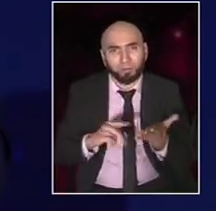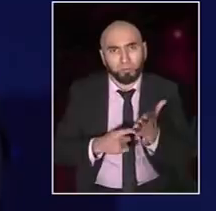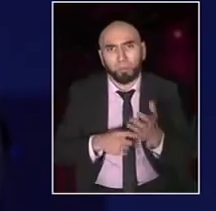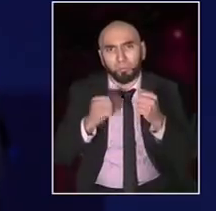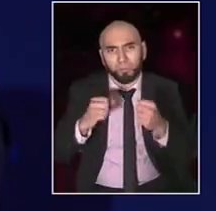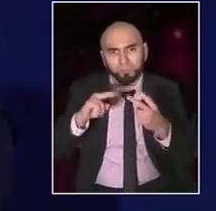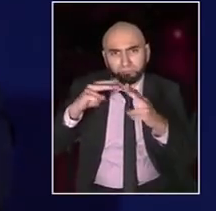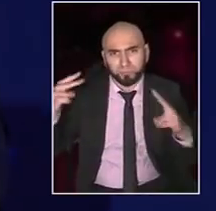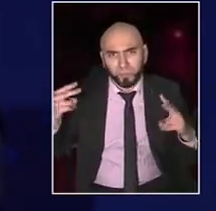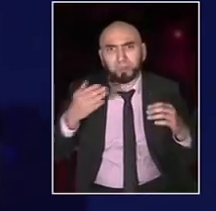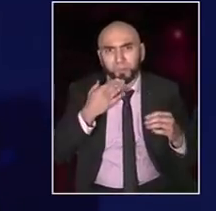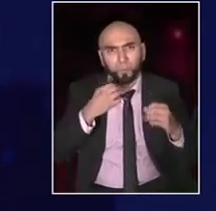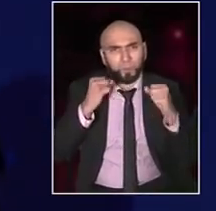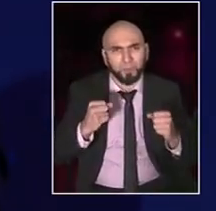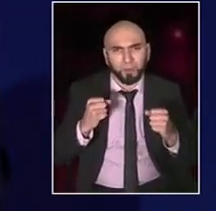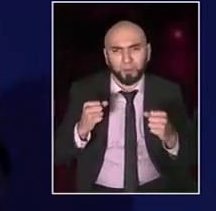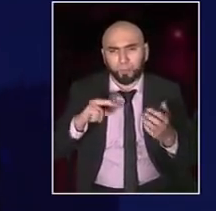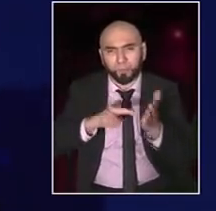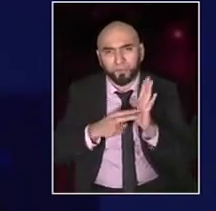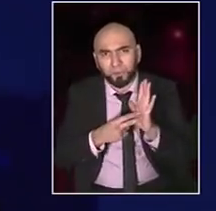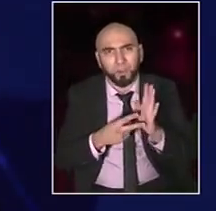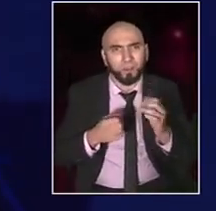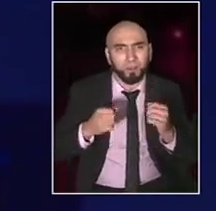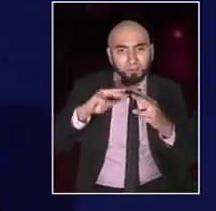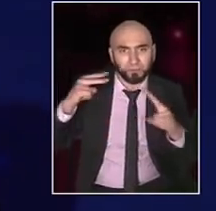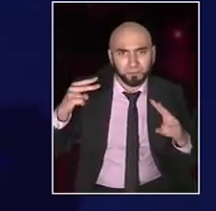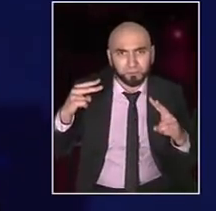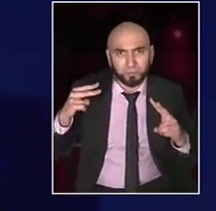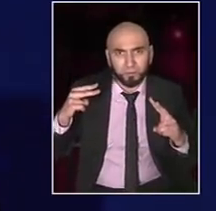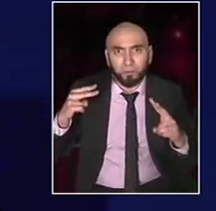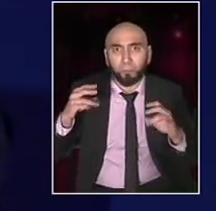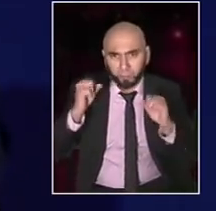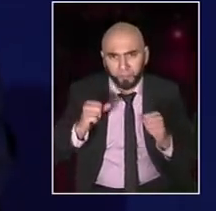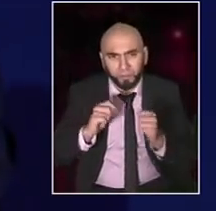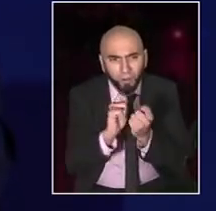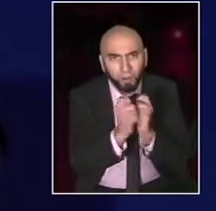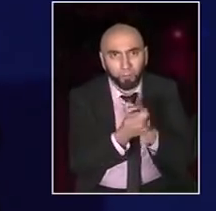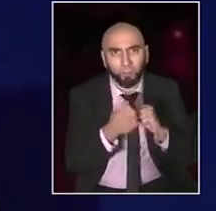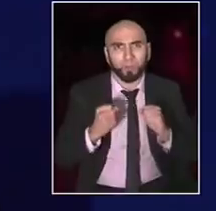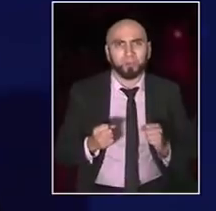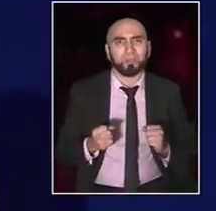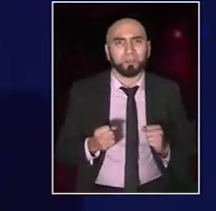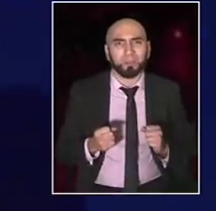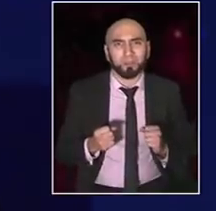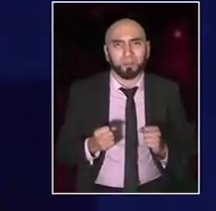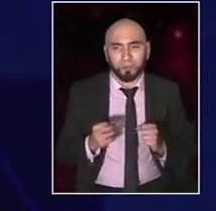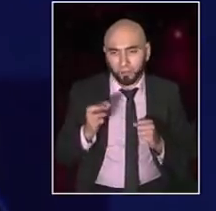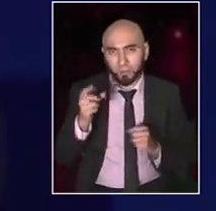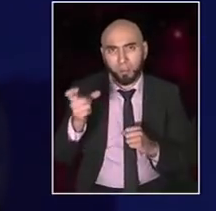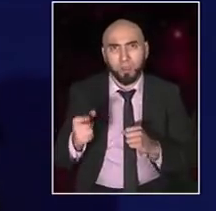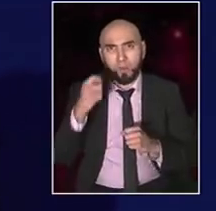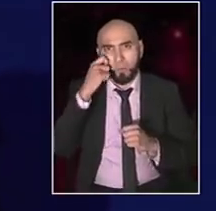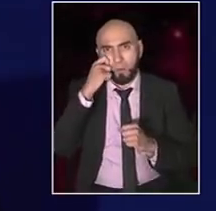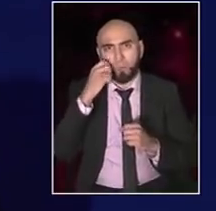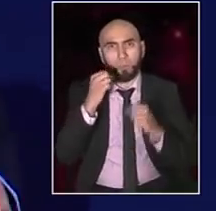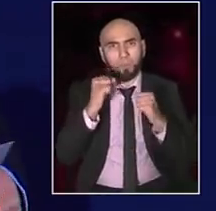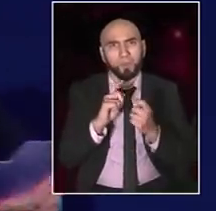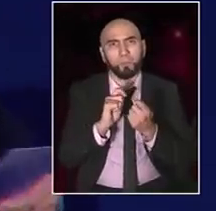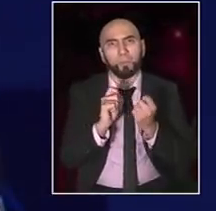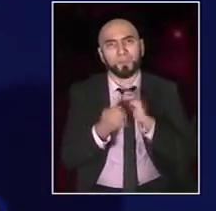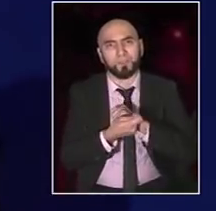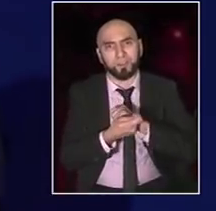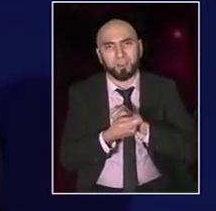sus genes, cuando tiene CRISPR-Cas9, cuando tiene la reprogramación celular, cuando el ser humano puede modificar su hardware. Hasta ahora habíamos